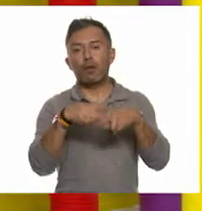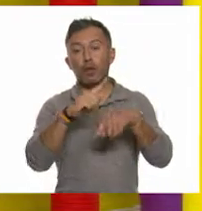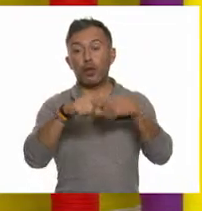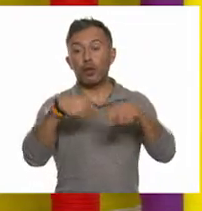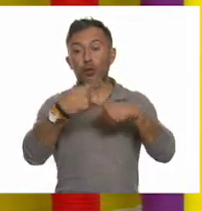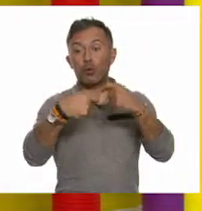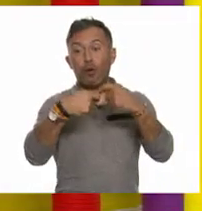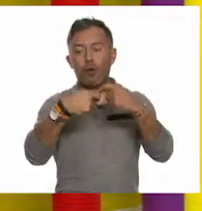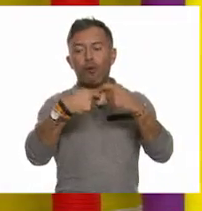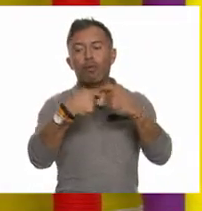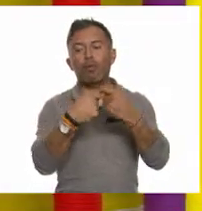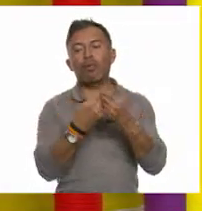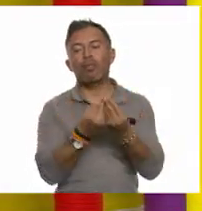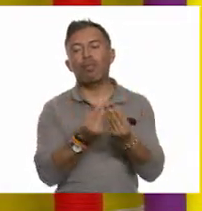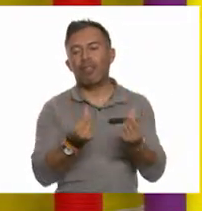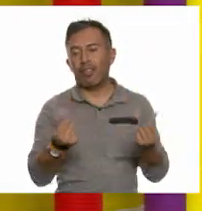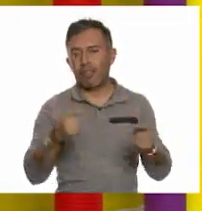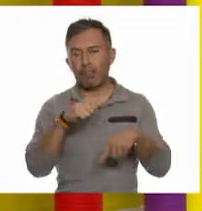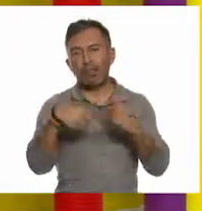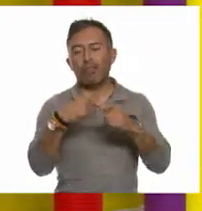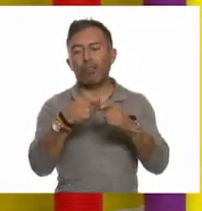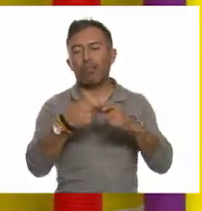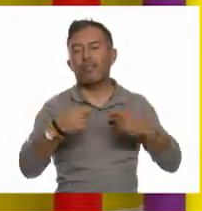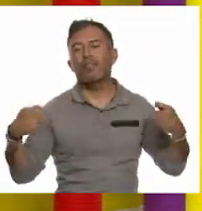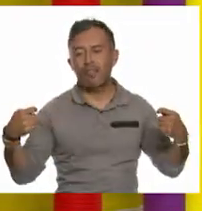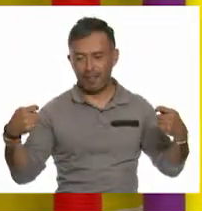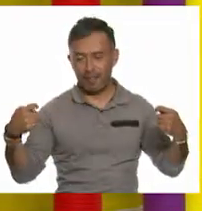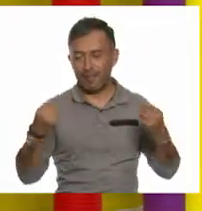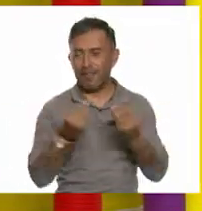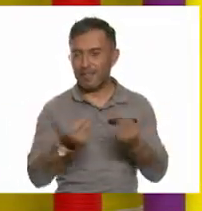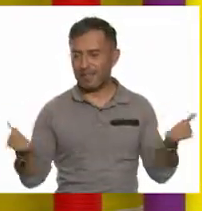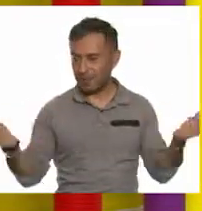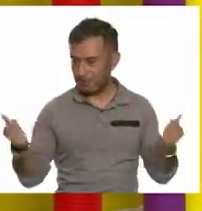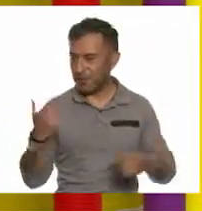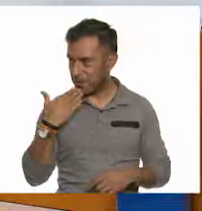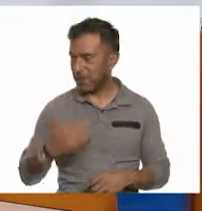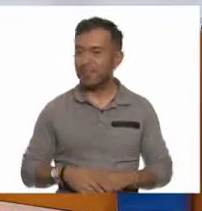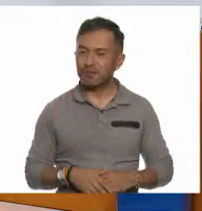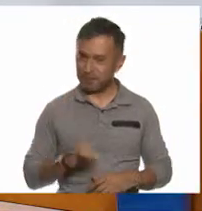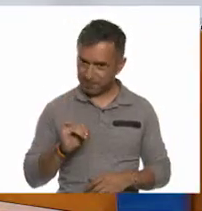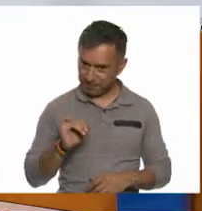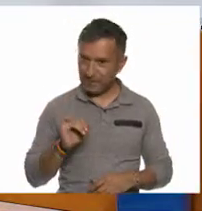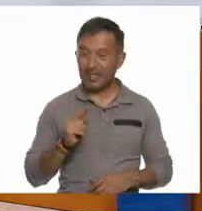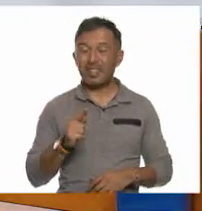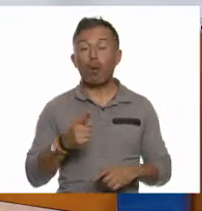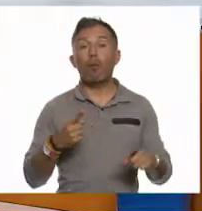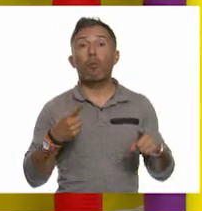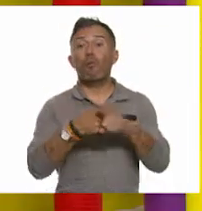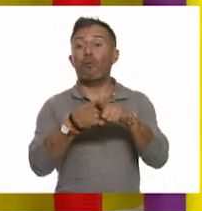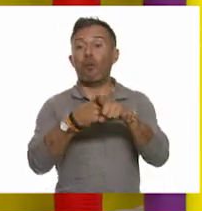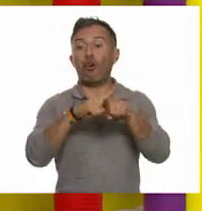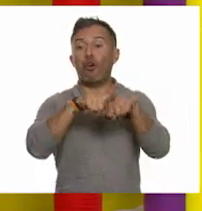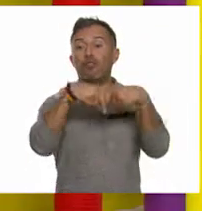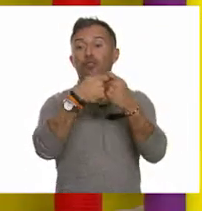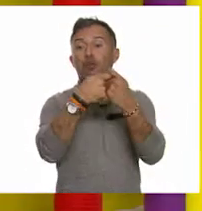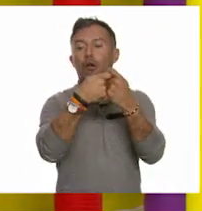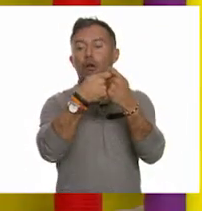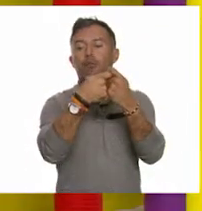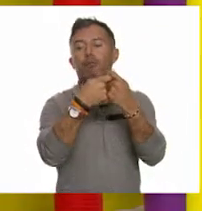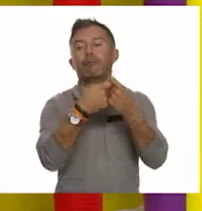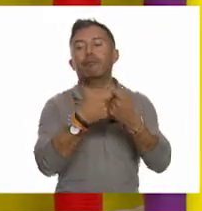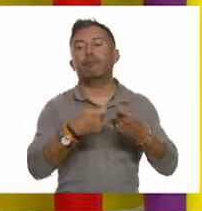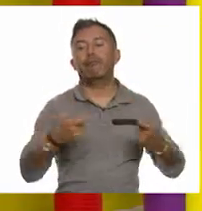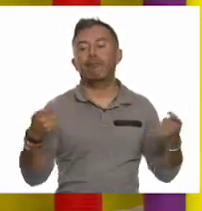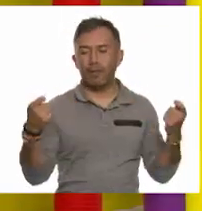nudo se desanuda. Muy bien, lo ¿Estamos de dijiste muy acuerdo? bien. Entonces ya el conflicto se resuelve y